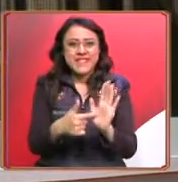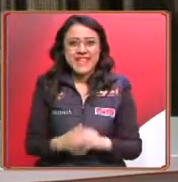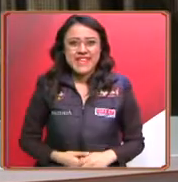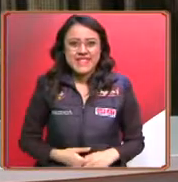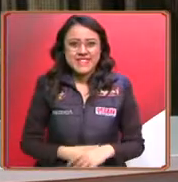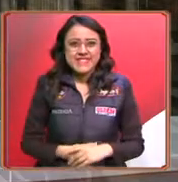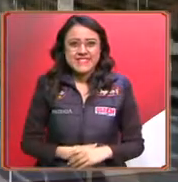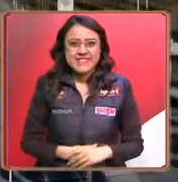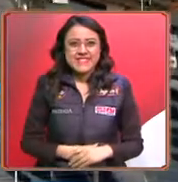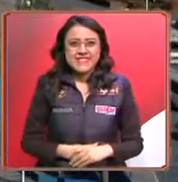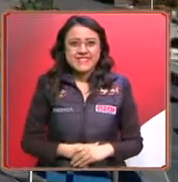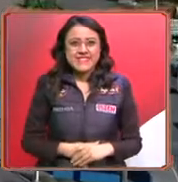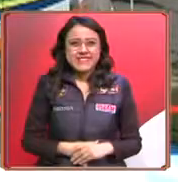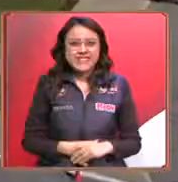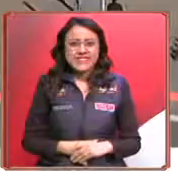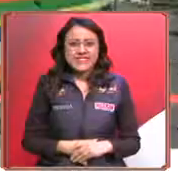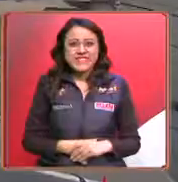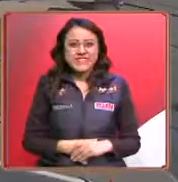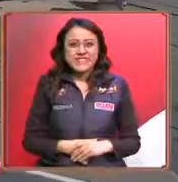ver.